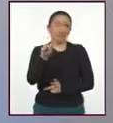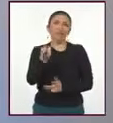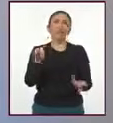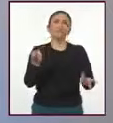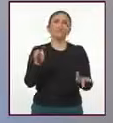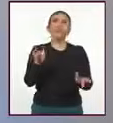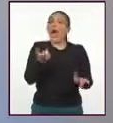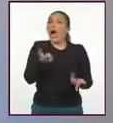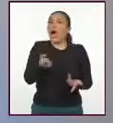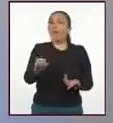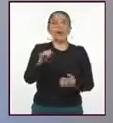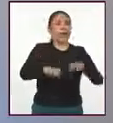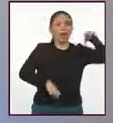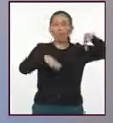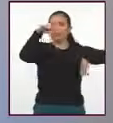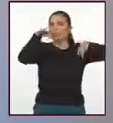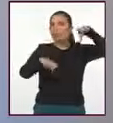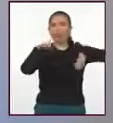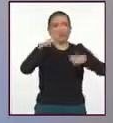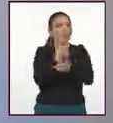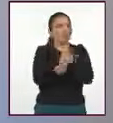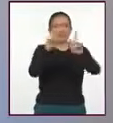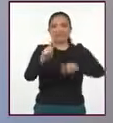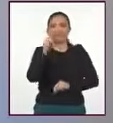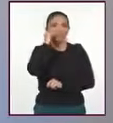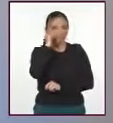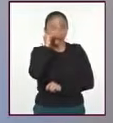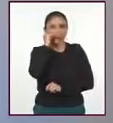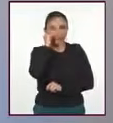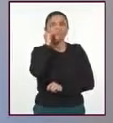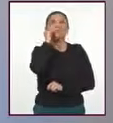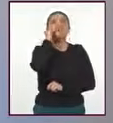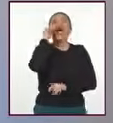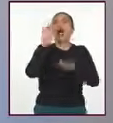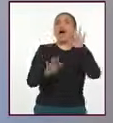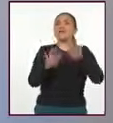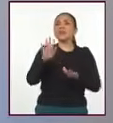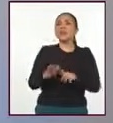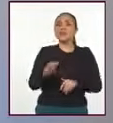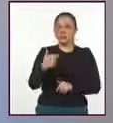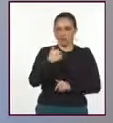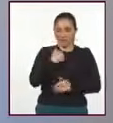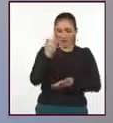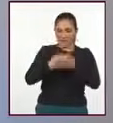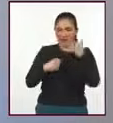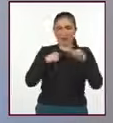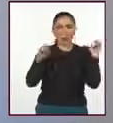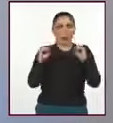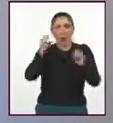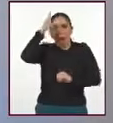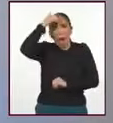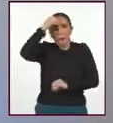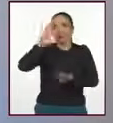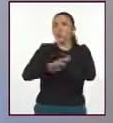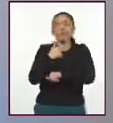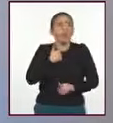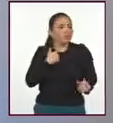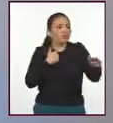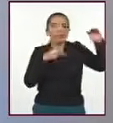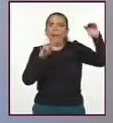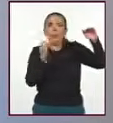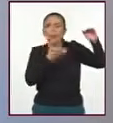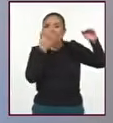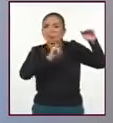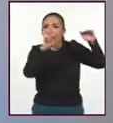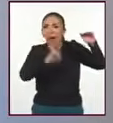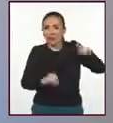las edades, en todos los contextos. Hay muchas veces que uno no ha aprendido porque simplemente no lo ha visto. Y si no le dicen, oye, ¿cómo se